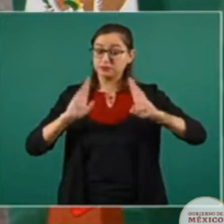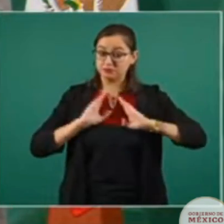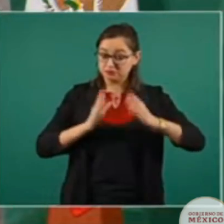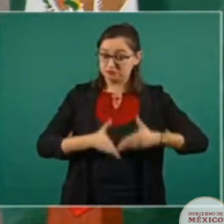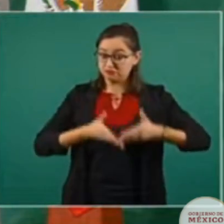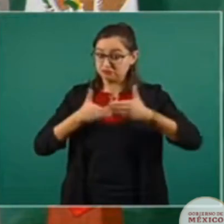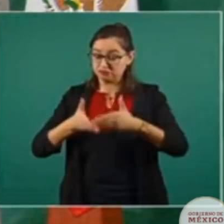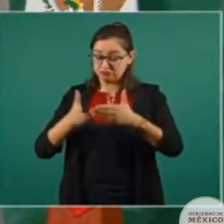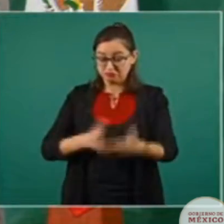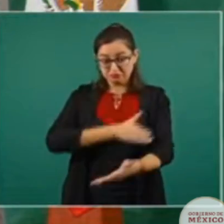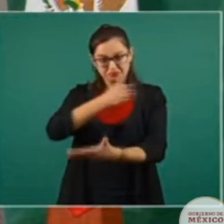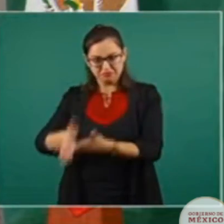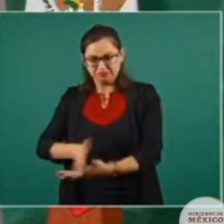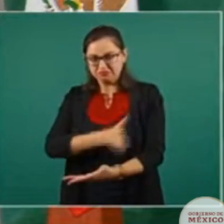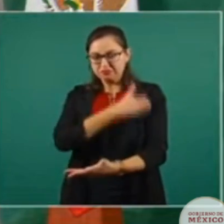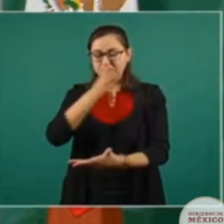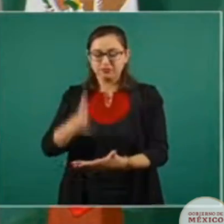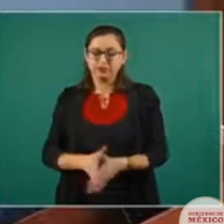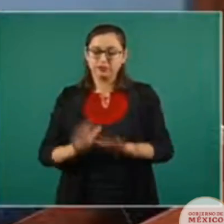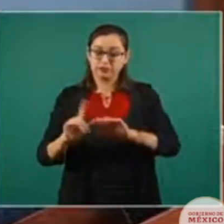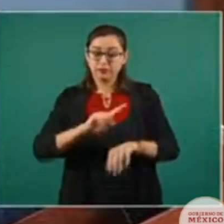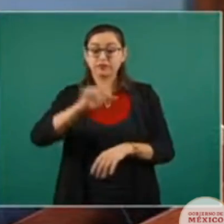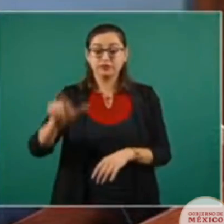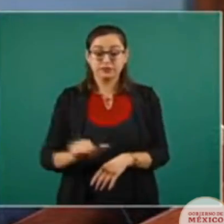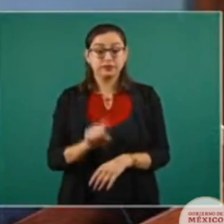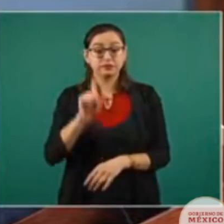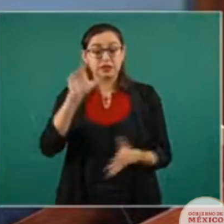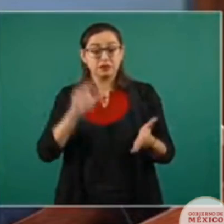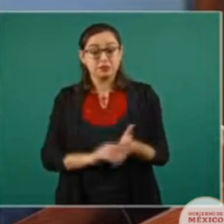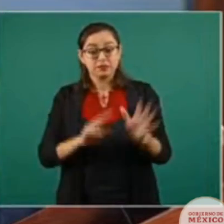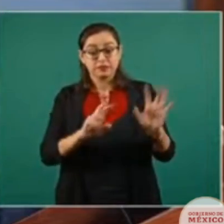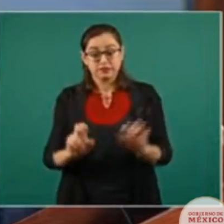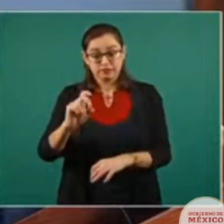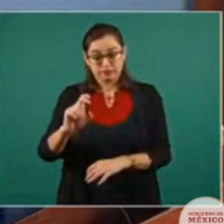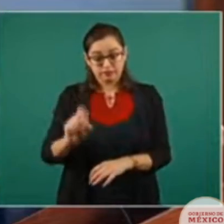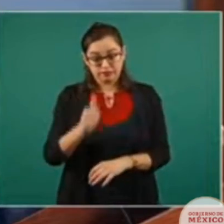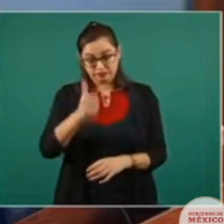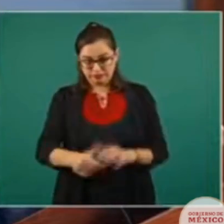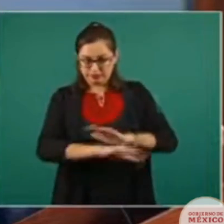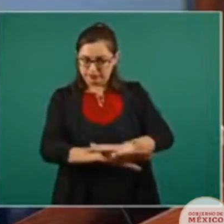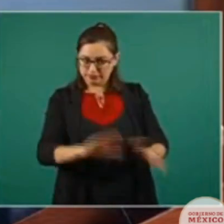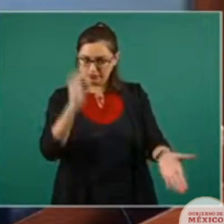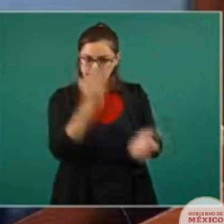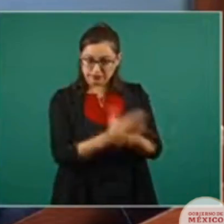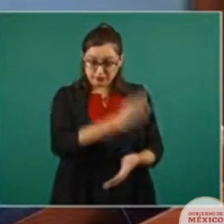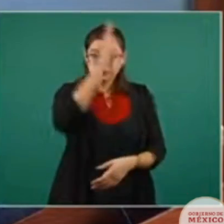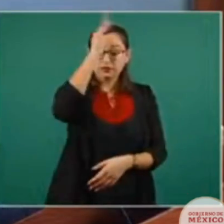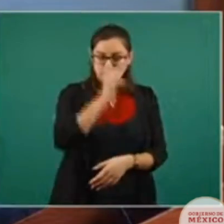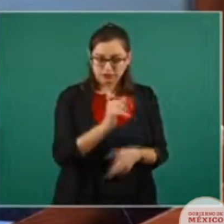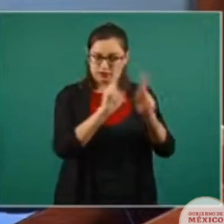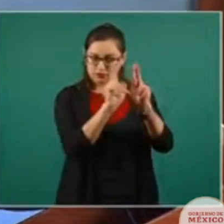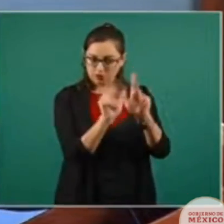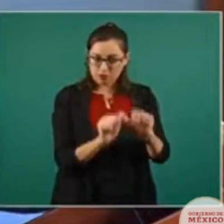En 1836 se firmó el Tratado de Paz entre México y España, pero Fernando